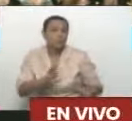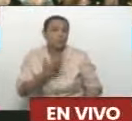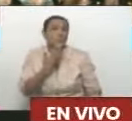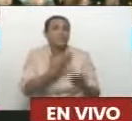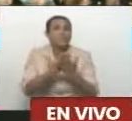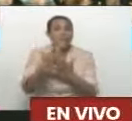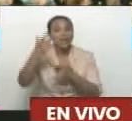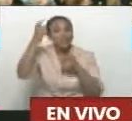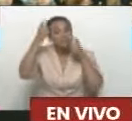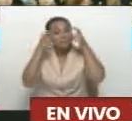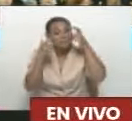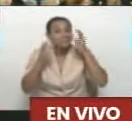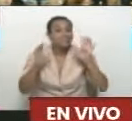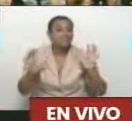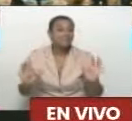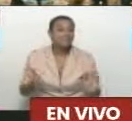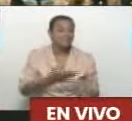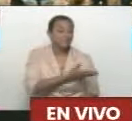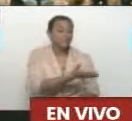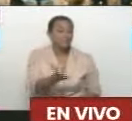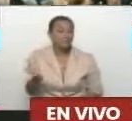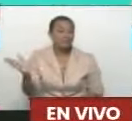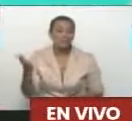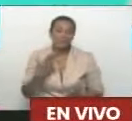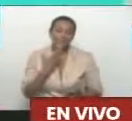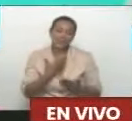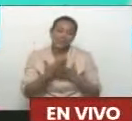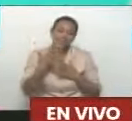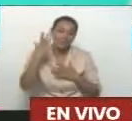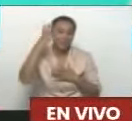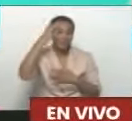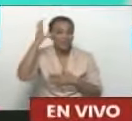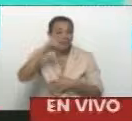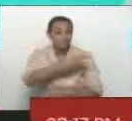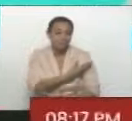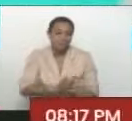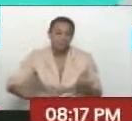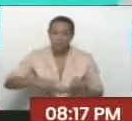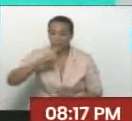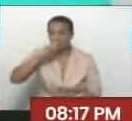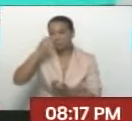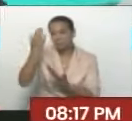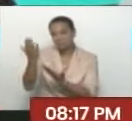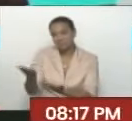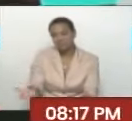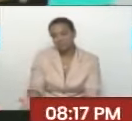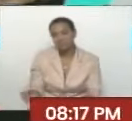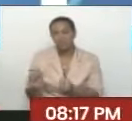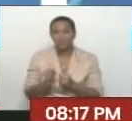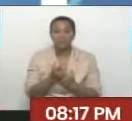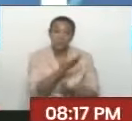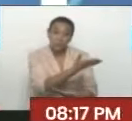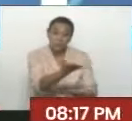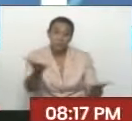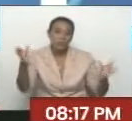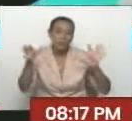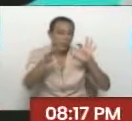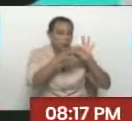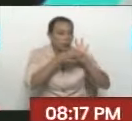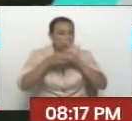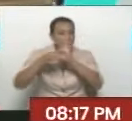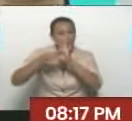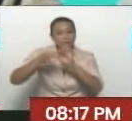Gracias a Chávez, doy gracias a Nicolás por unir a